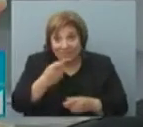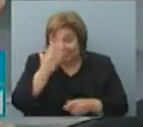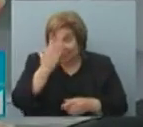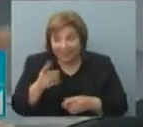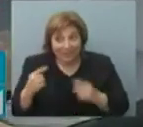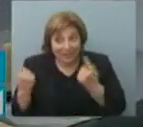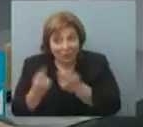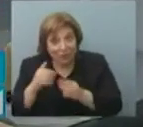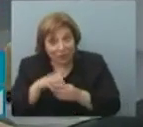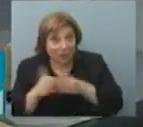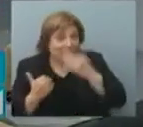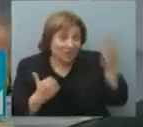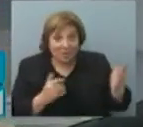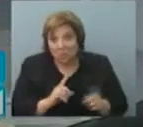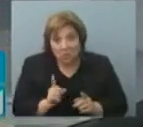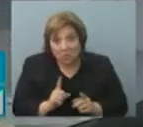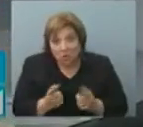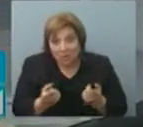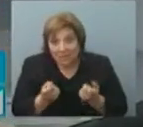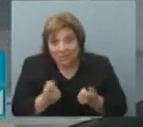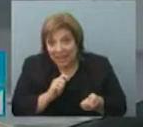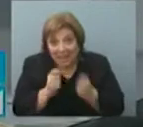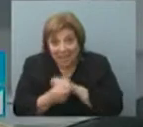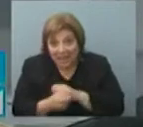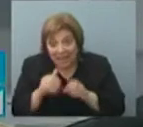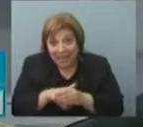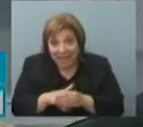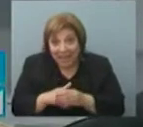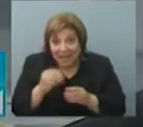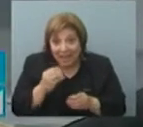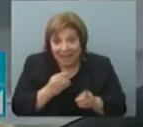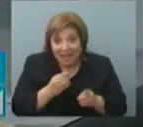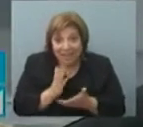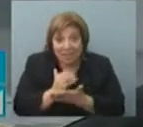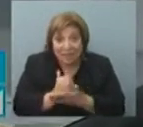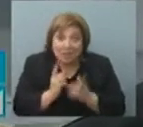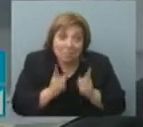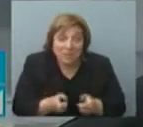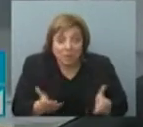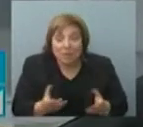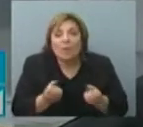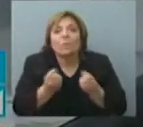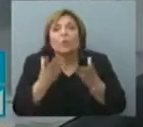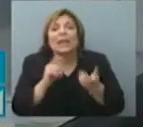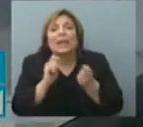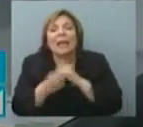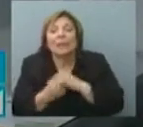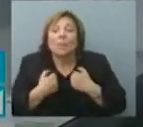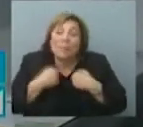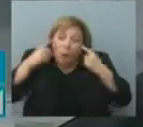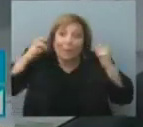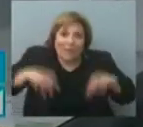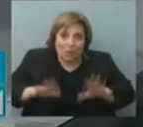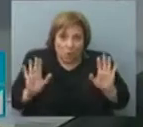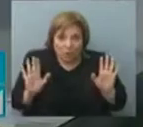amplio no tiene por qué cambiar de partido la elección departamental y por qué el cambio Esa es mi visión porque